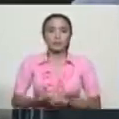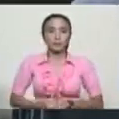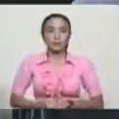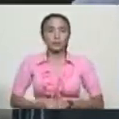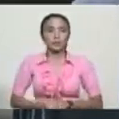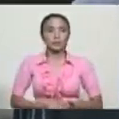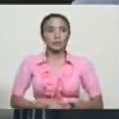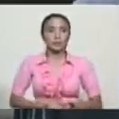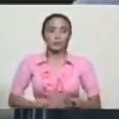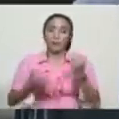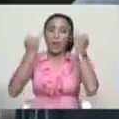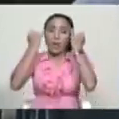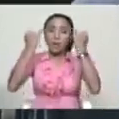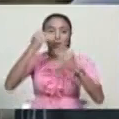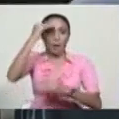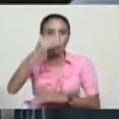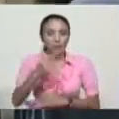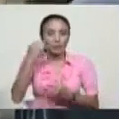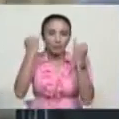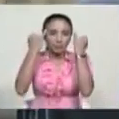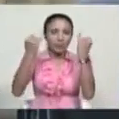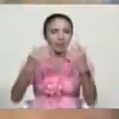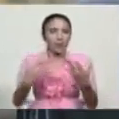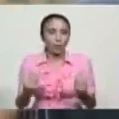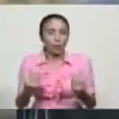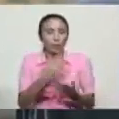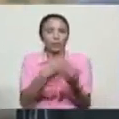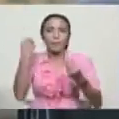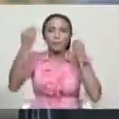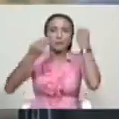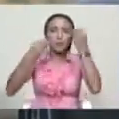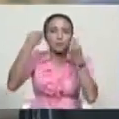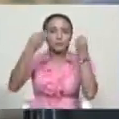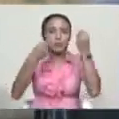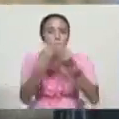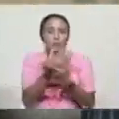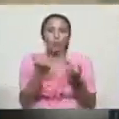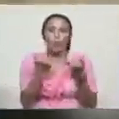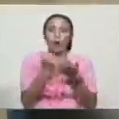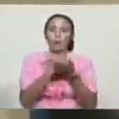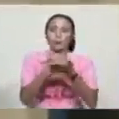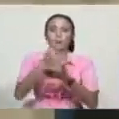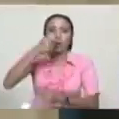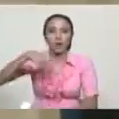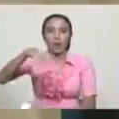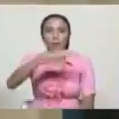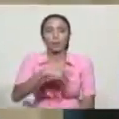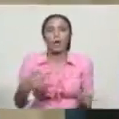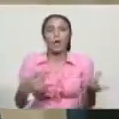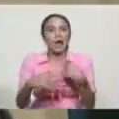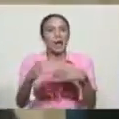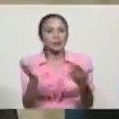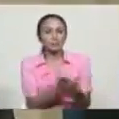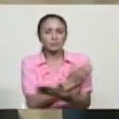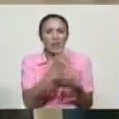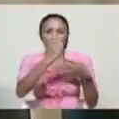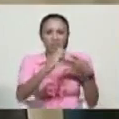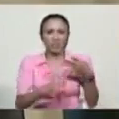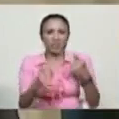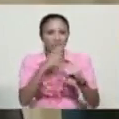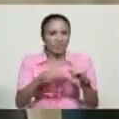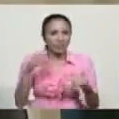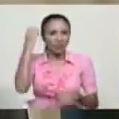militar hay que pensarla descolonizadamente y no imitando la estrategia de los países centrales,